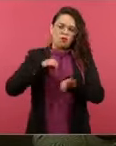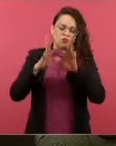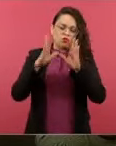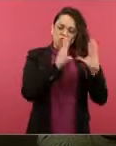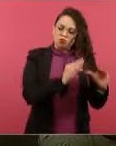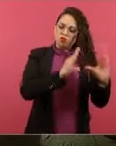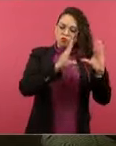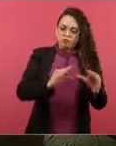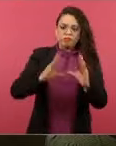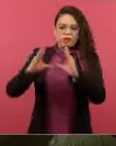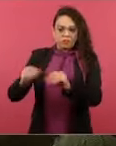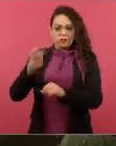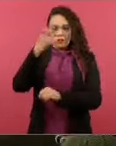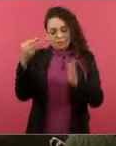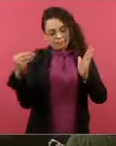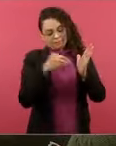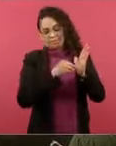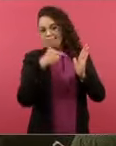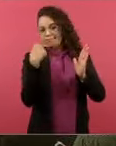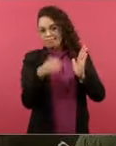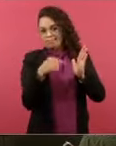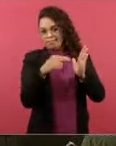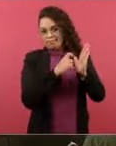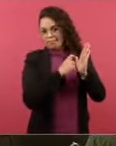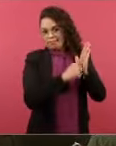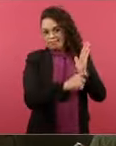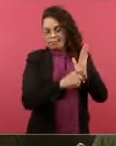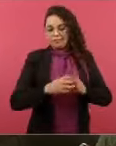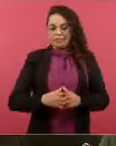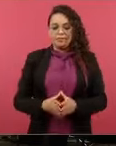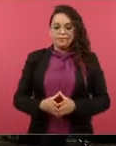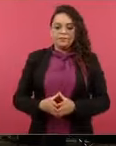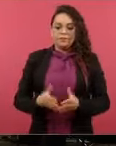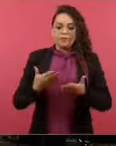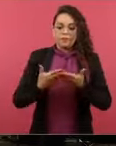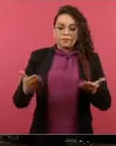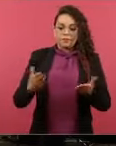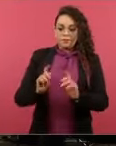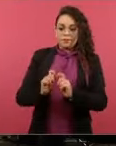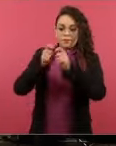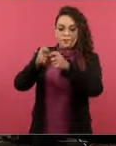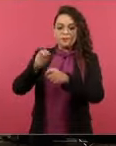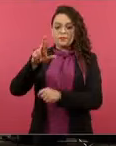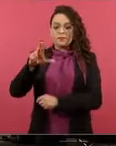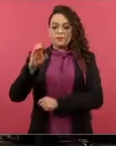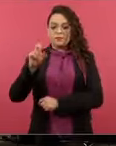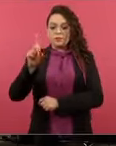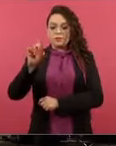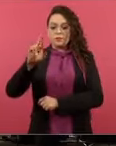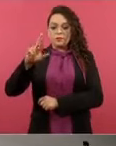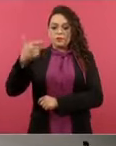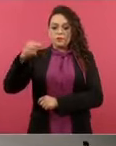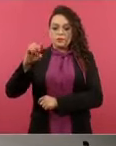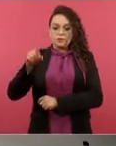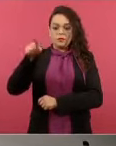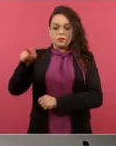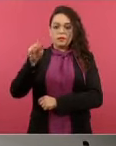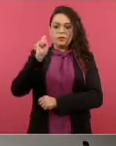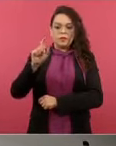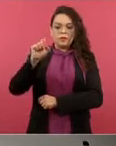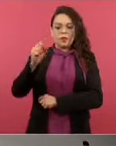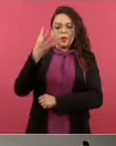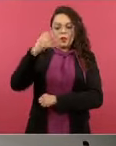detalle. Ahora, sí, les vamos a pasar la palabra a ustedes. Rodrigo Cerezo, de 24 horas.